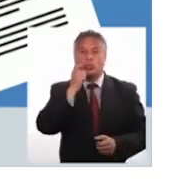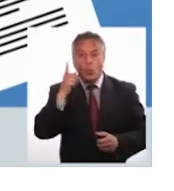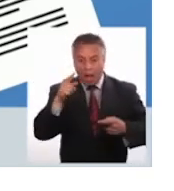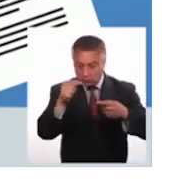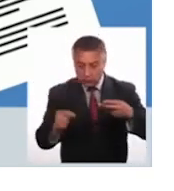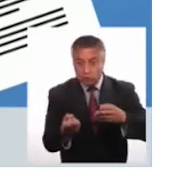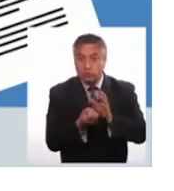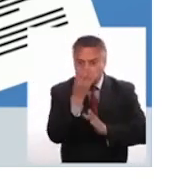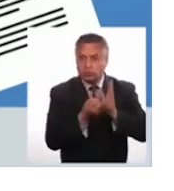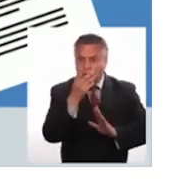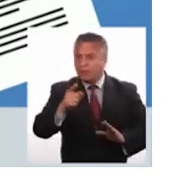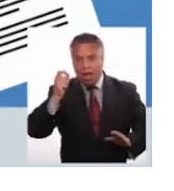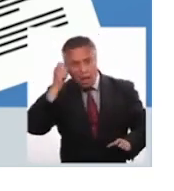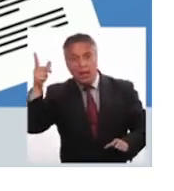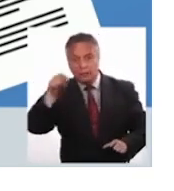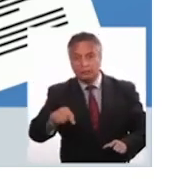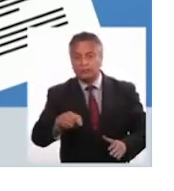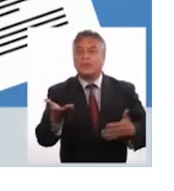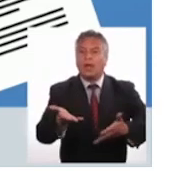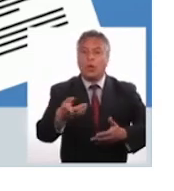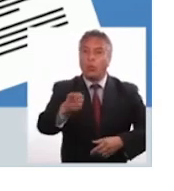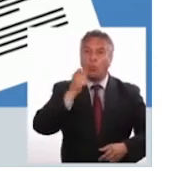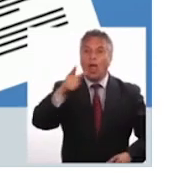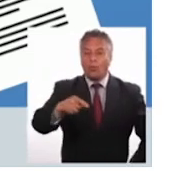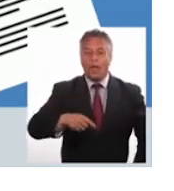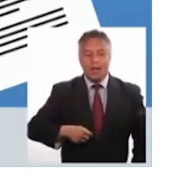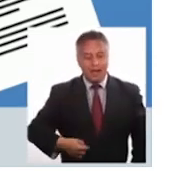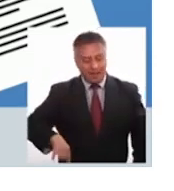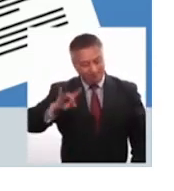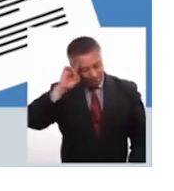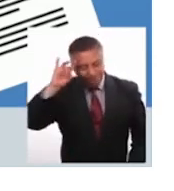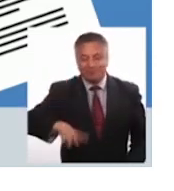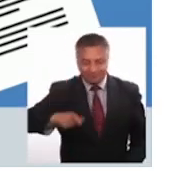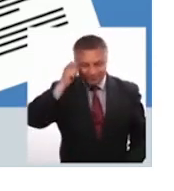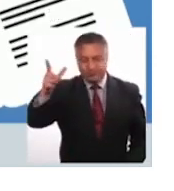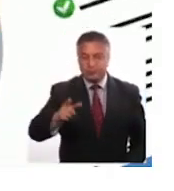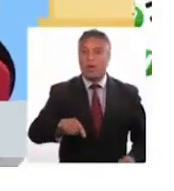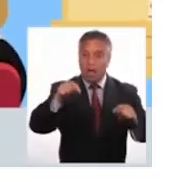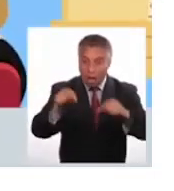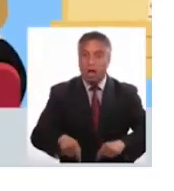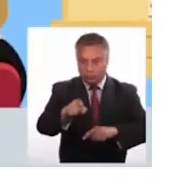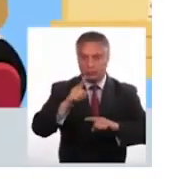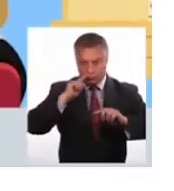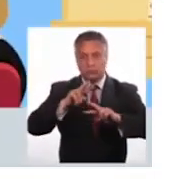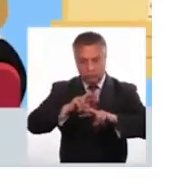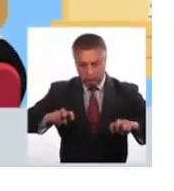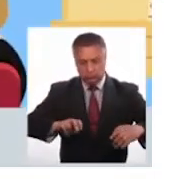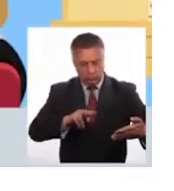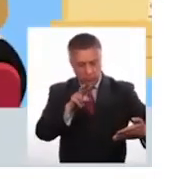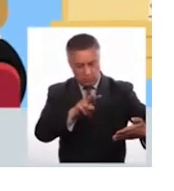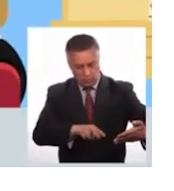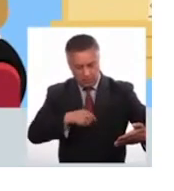variables nuevas o problemáticas encontraste? ¿Qué aprendiste al realizar este trabajo? Ahora debemos guiarlos para el análisis de una